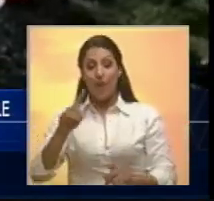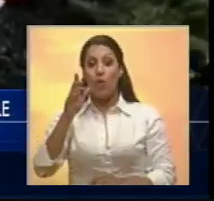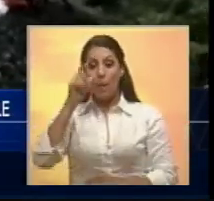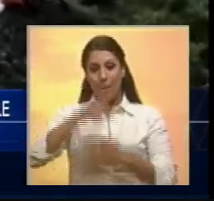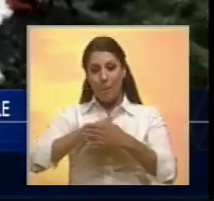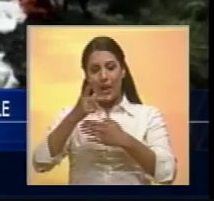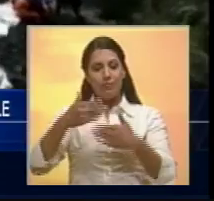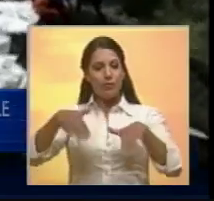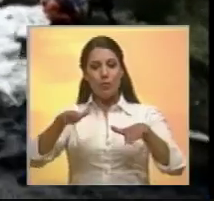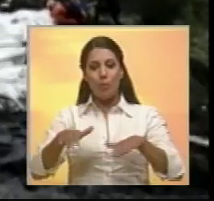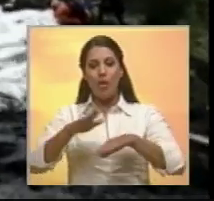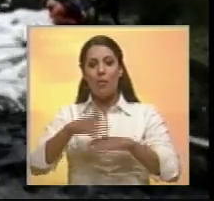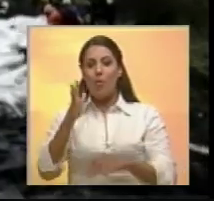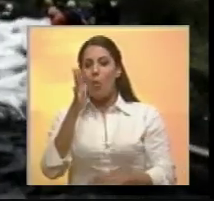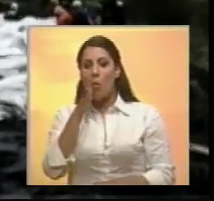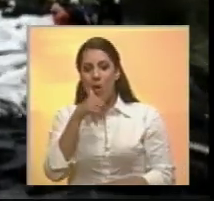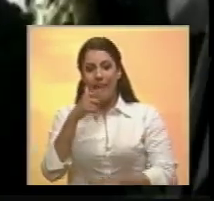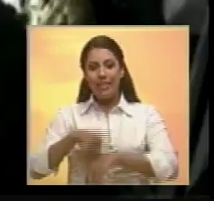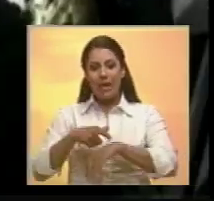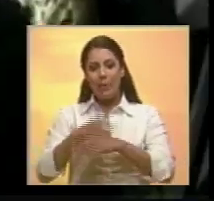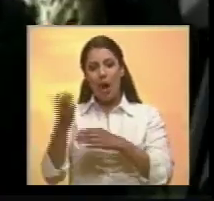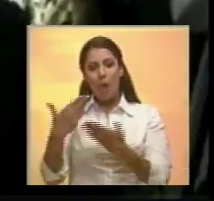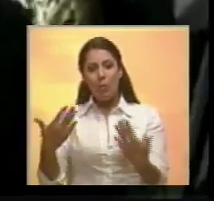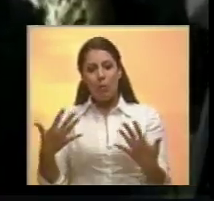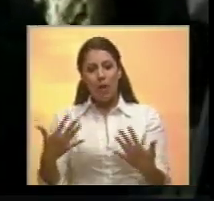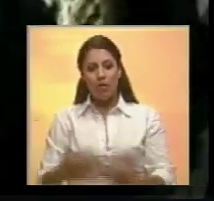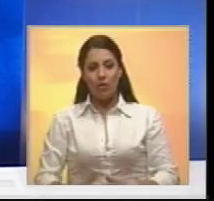plan quedó descartado por falta de tiempo.